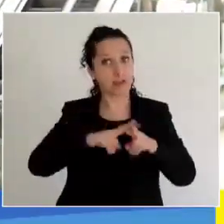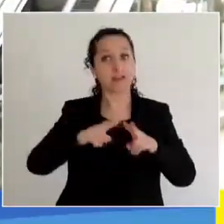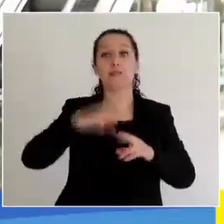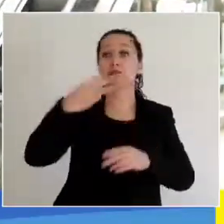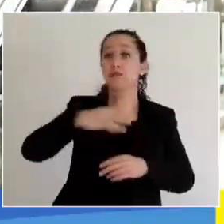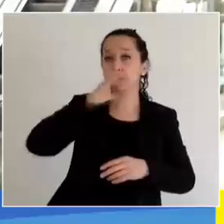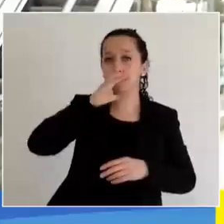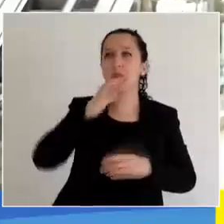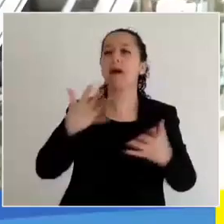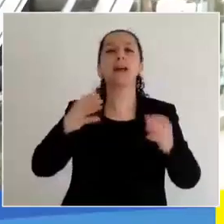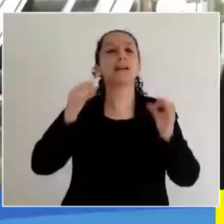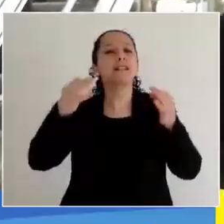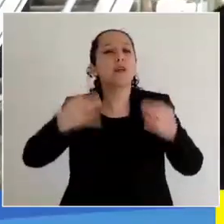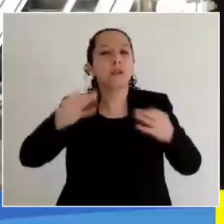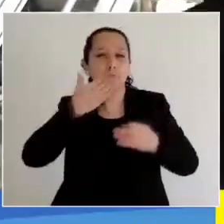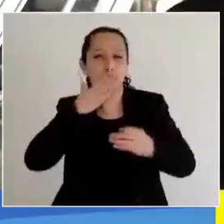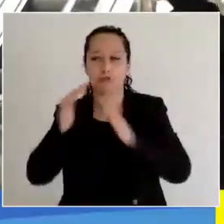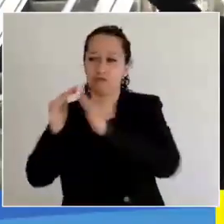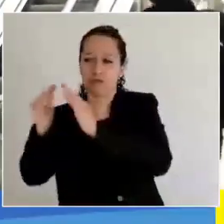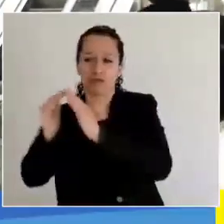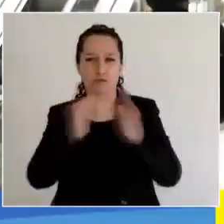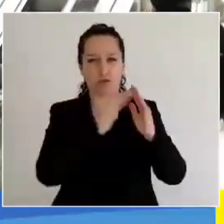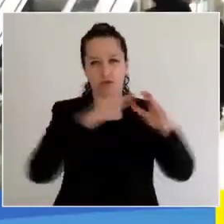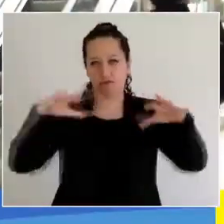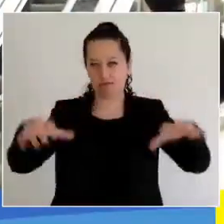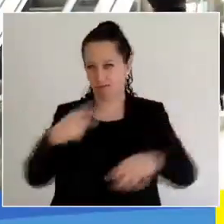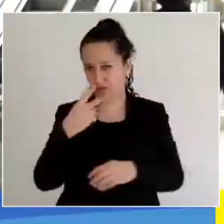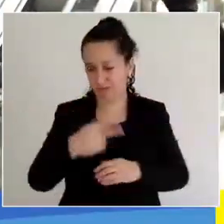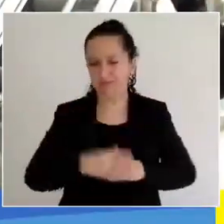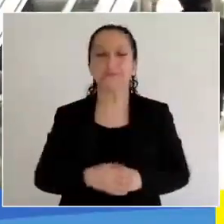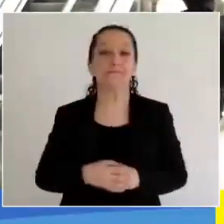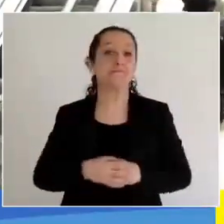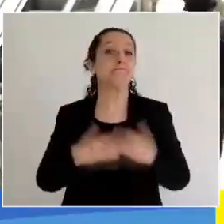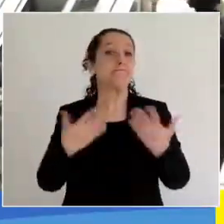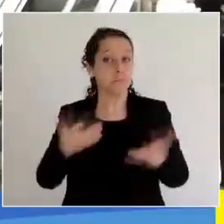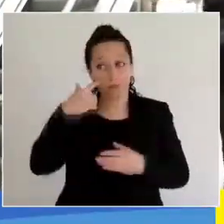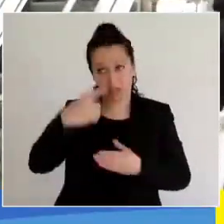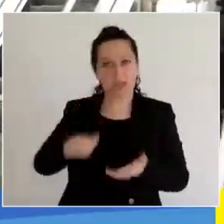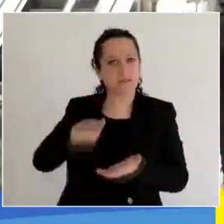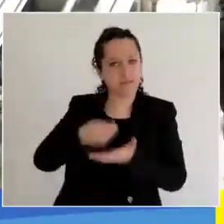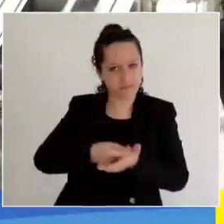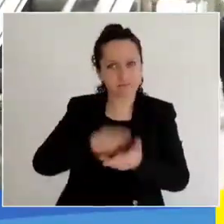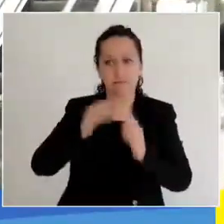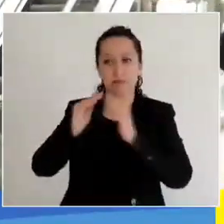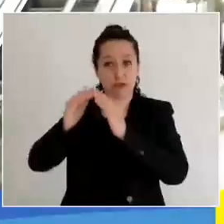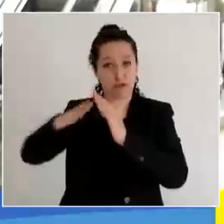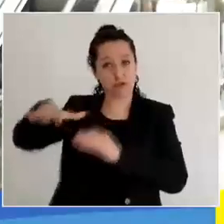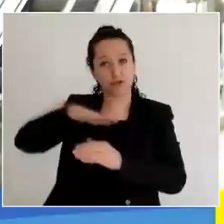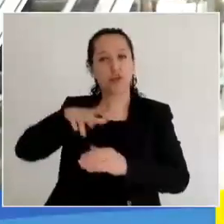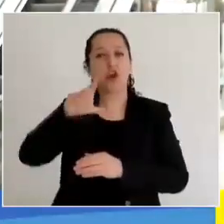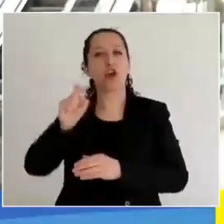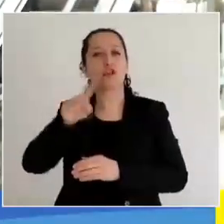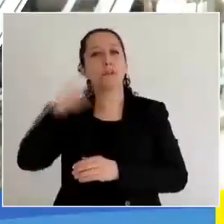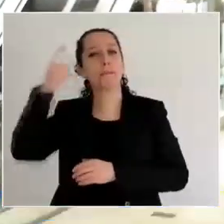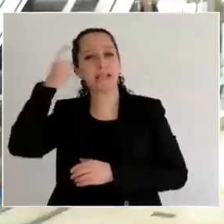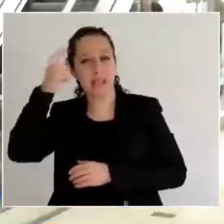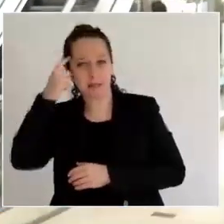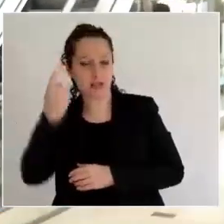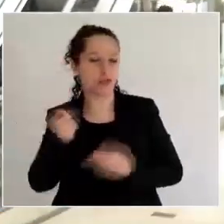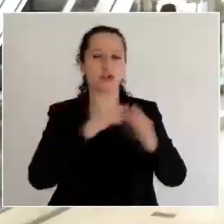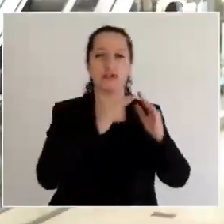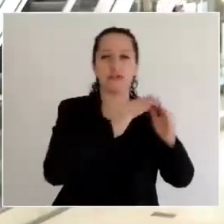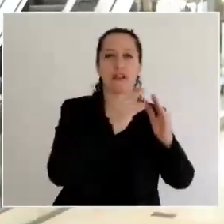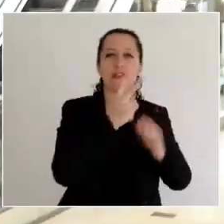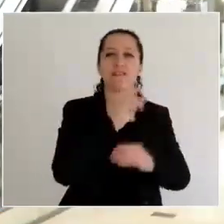en dos históricos barrios de la comuna. Gracias a esta importante inversión, Los Pensamientos y Villa Los Conquistadores cuentan con